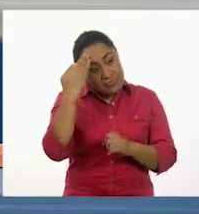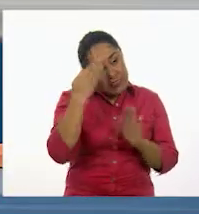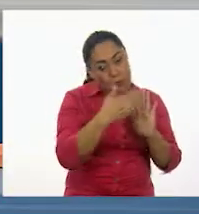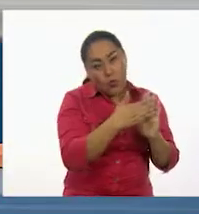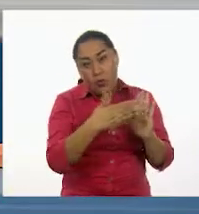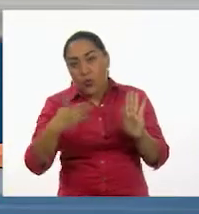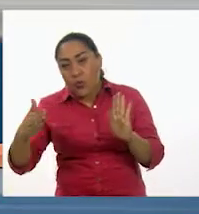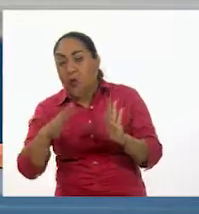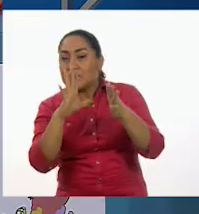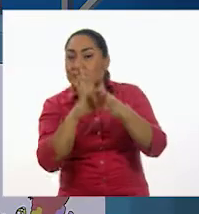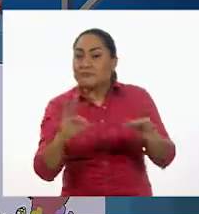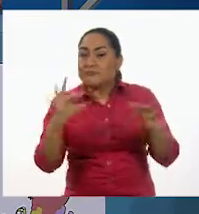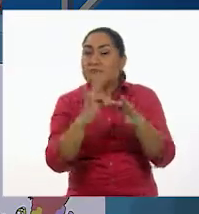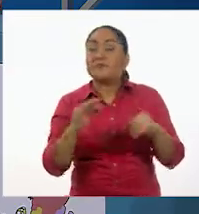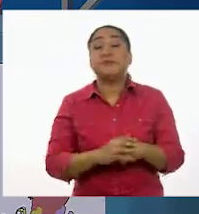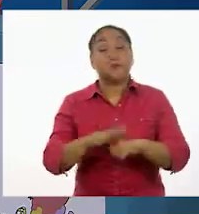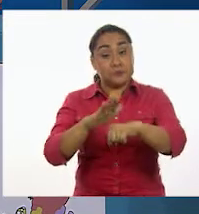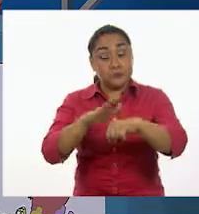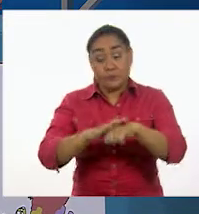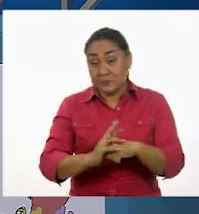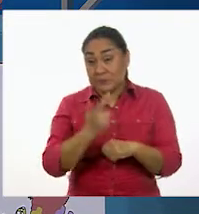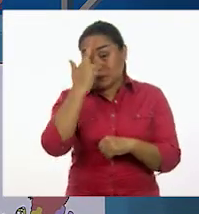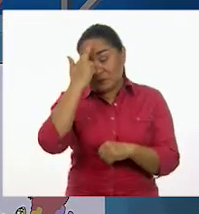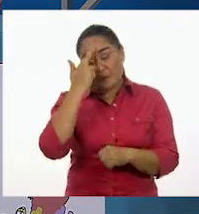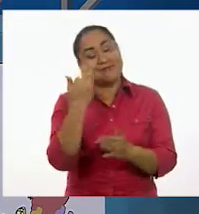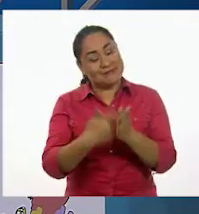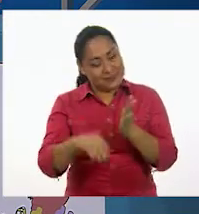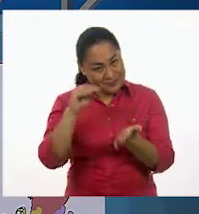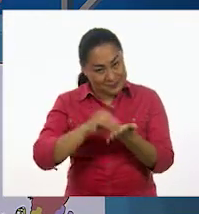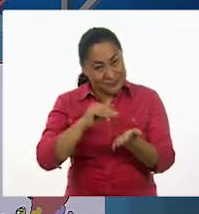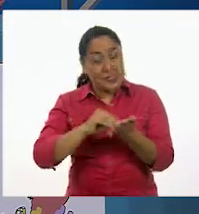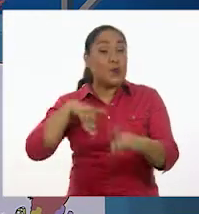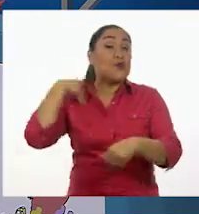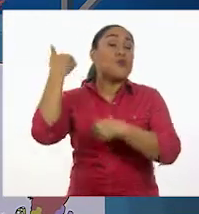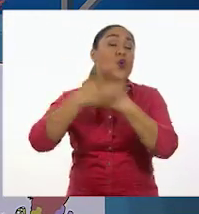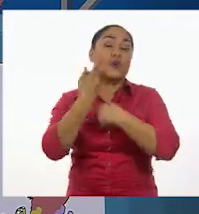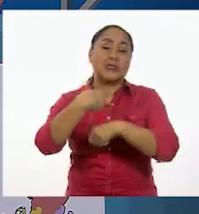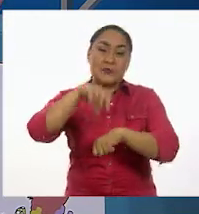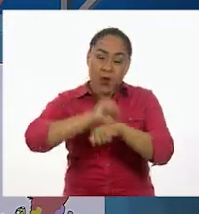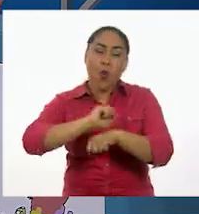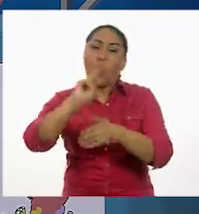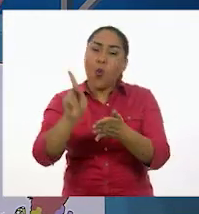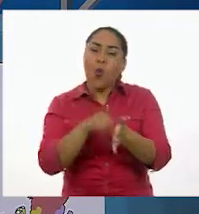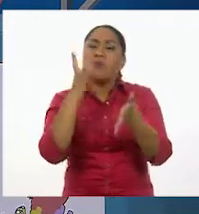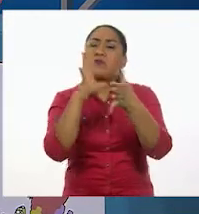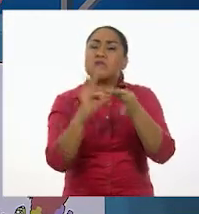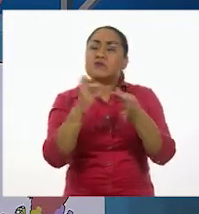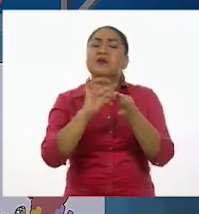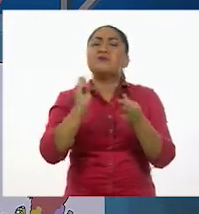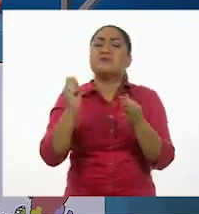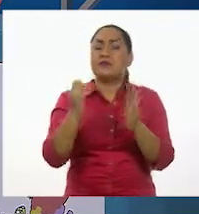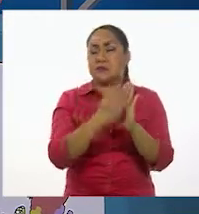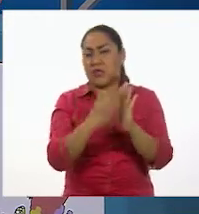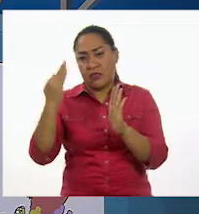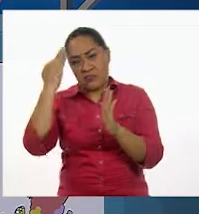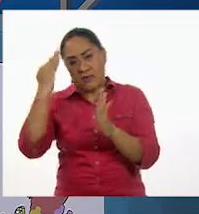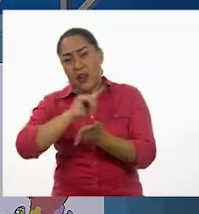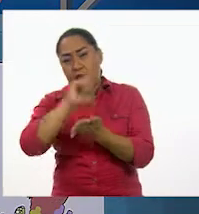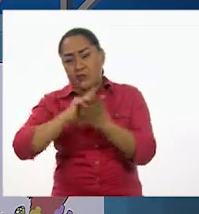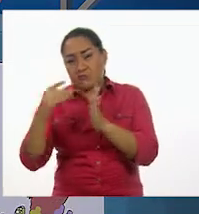esa época. Solo recuerden que aún no terminamos, pues la siguiente semana estaremos repasando la etapa de la Reforma hasta la